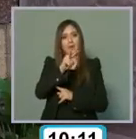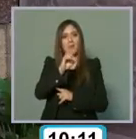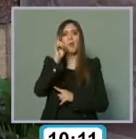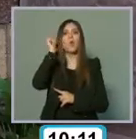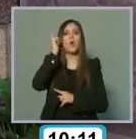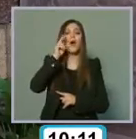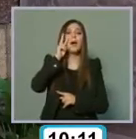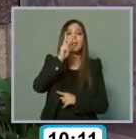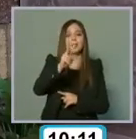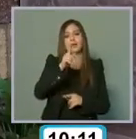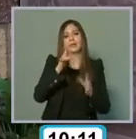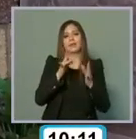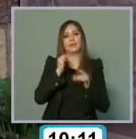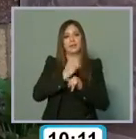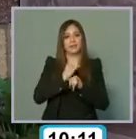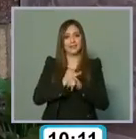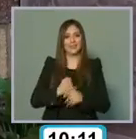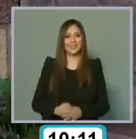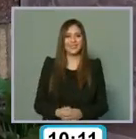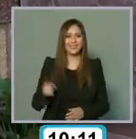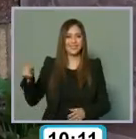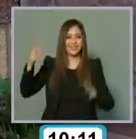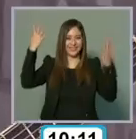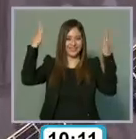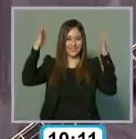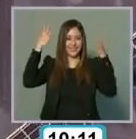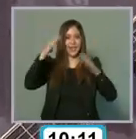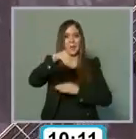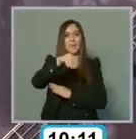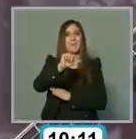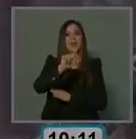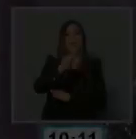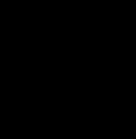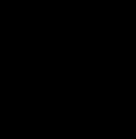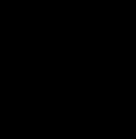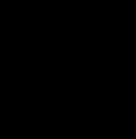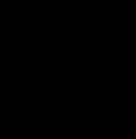pues viéndote a través de las redes sociales. El aplauso es para María Bernal. Bien. Por lo pronto...